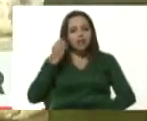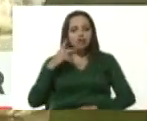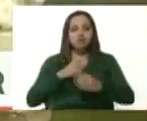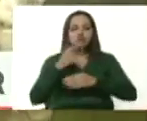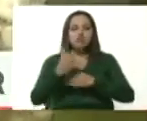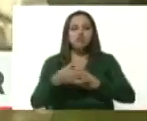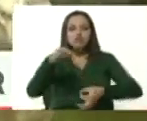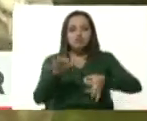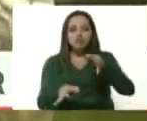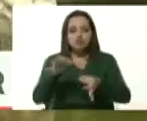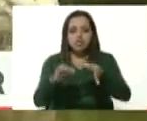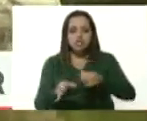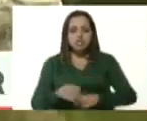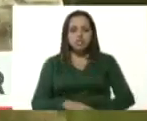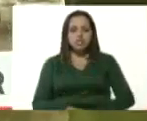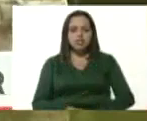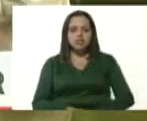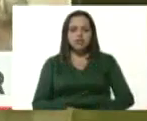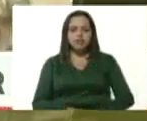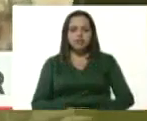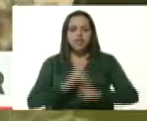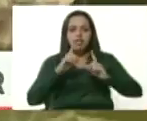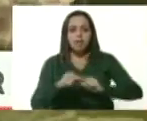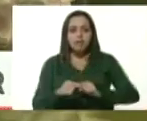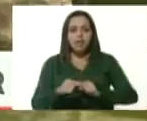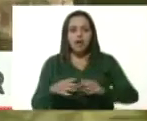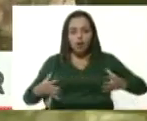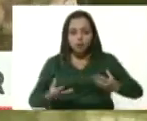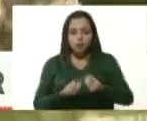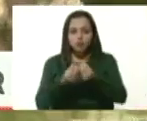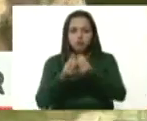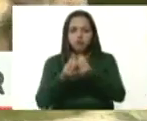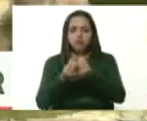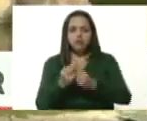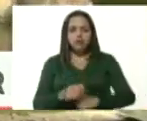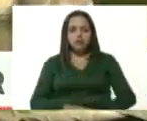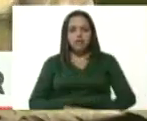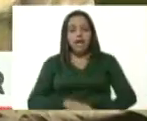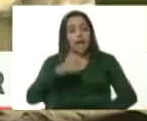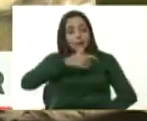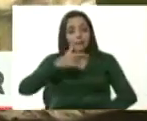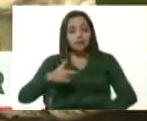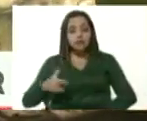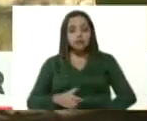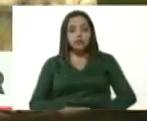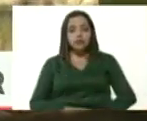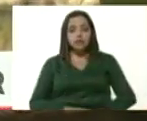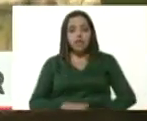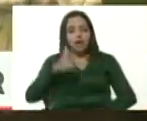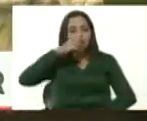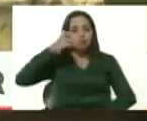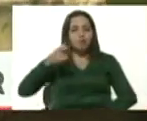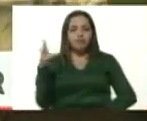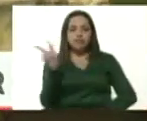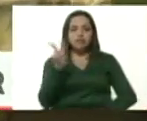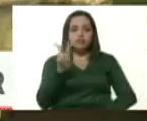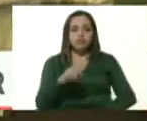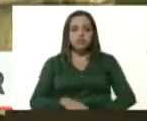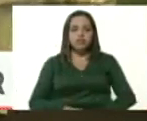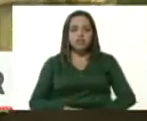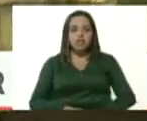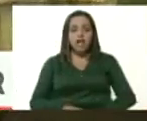de justicia social y también del acompañamiento a las personas, al pueblo venezolano, al